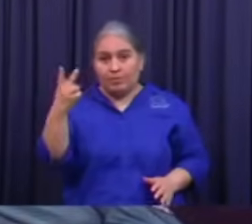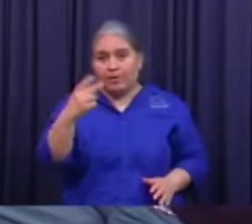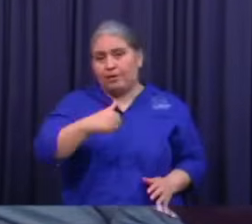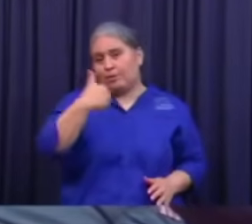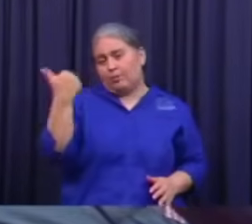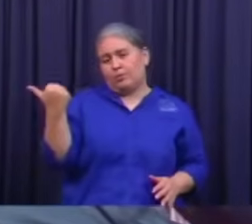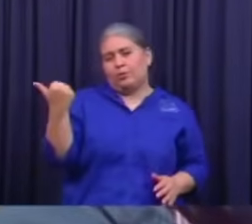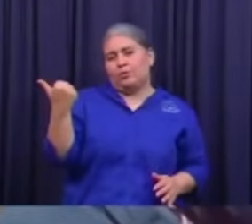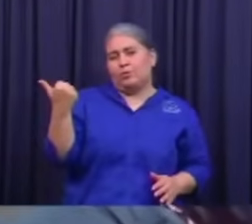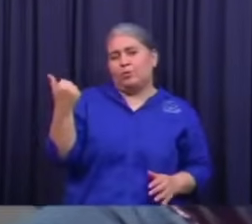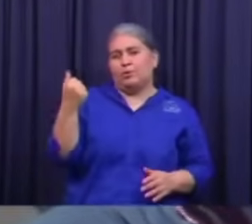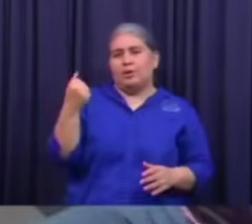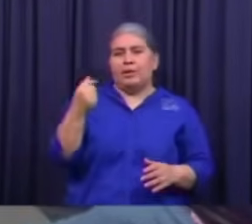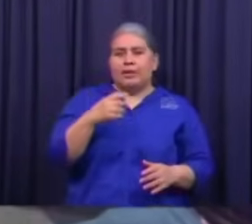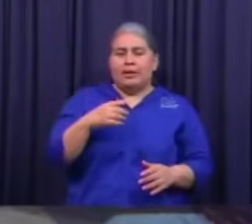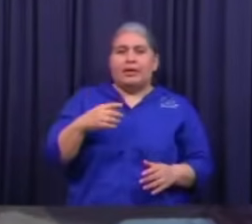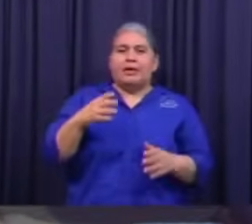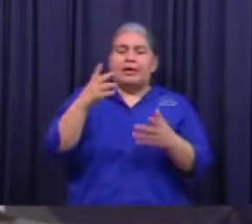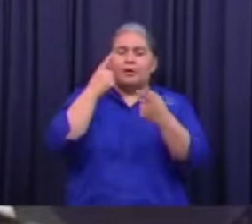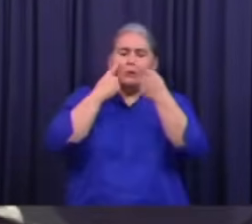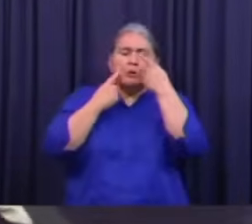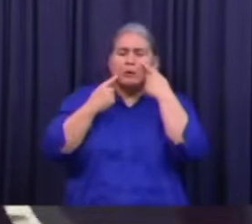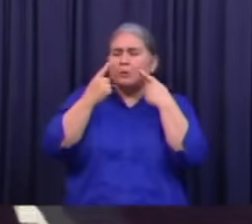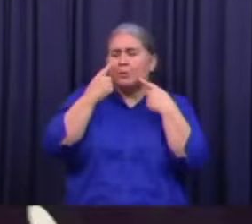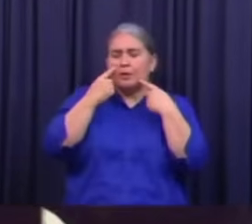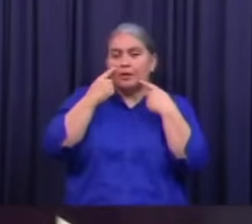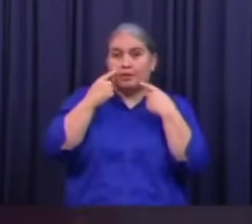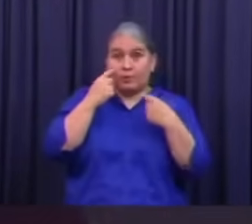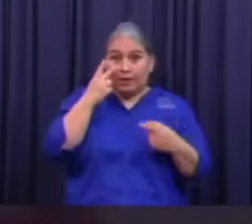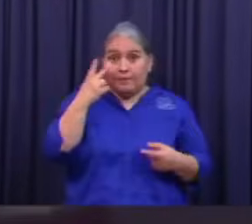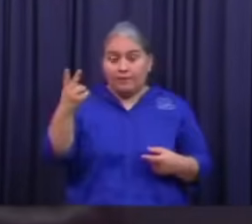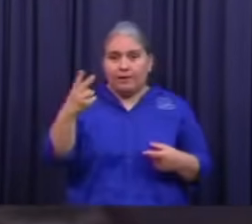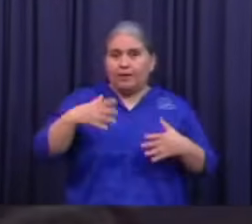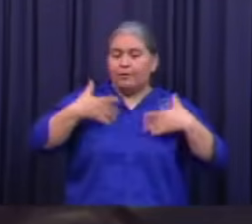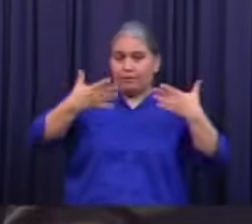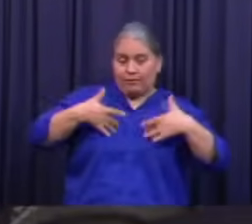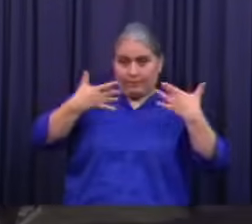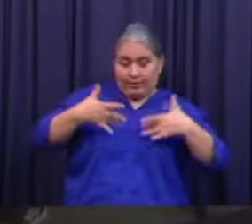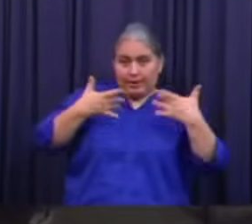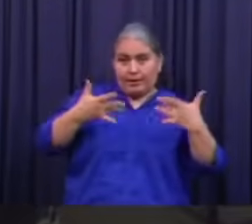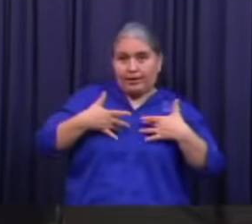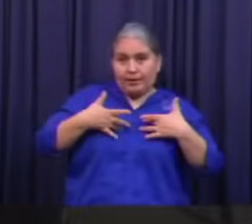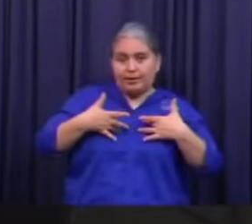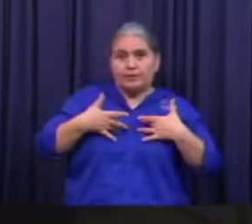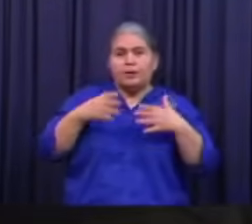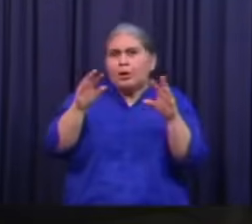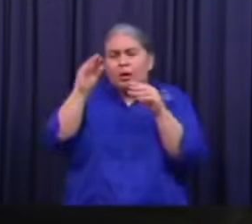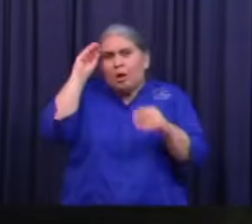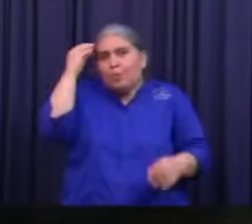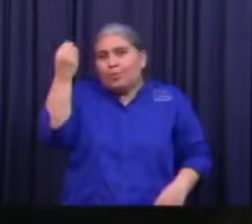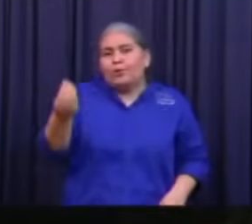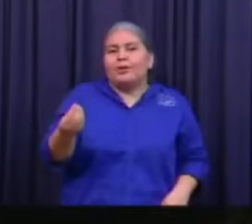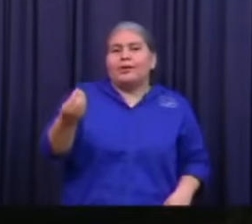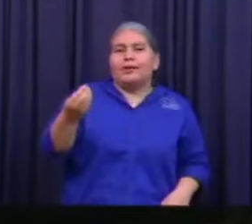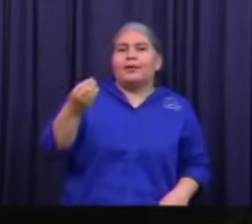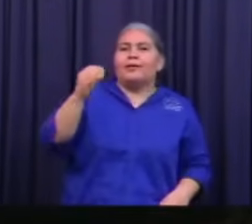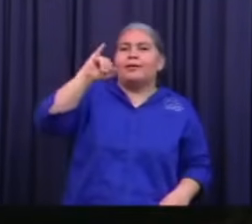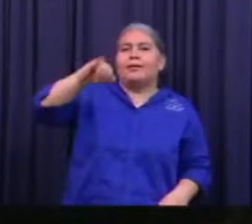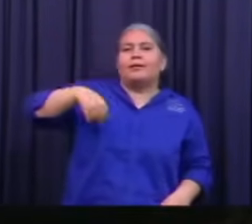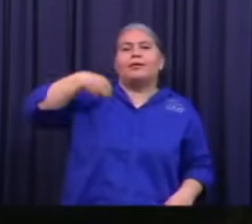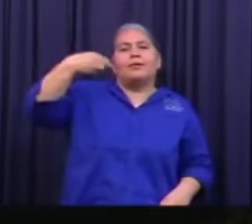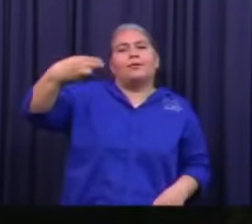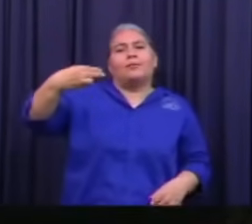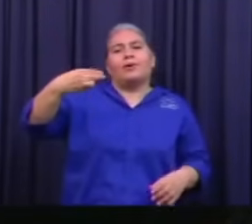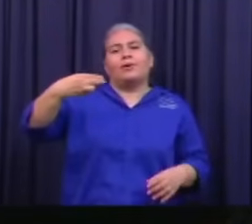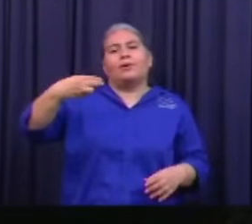está contento mire hermano a veces uno va a a acompañar a alguien que se le